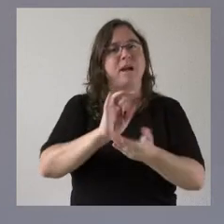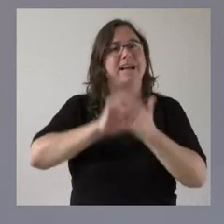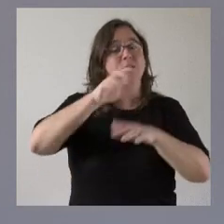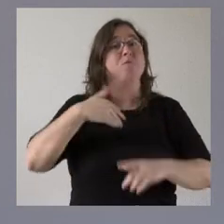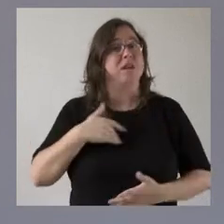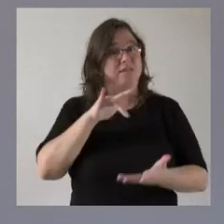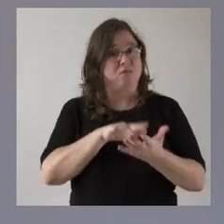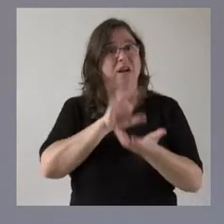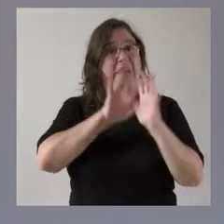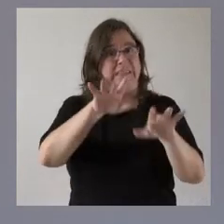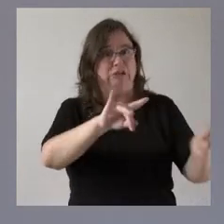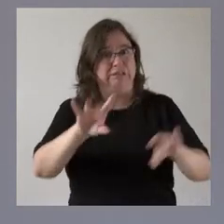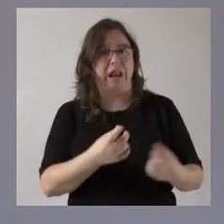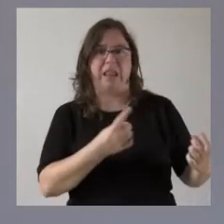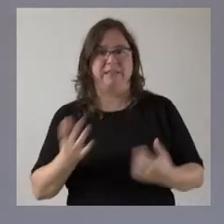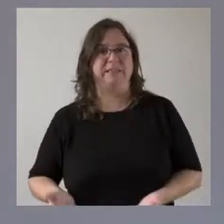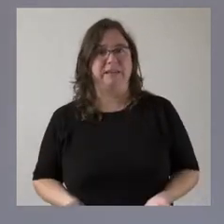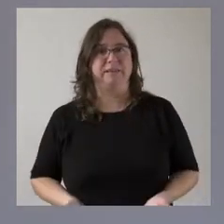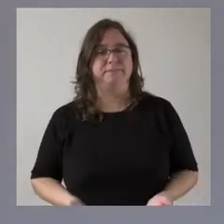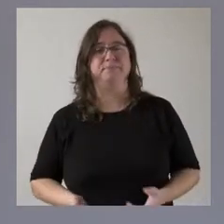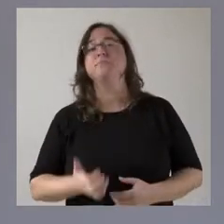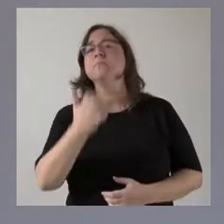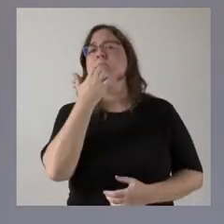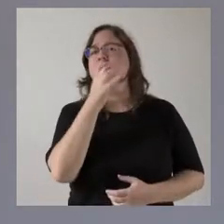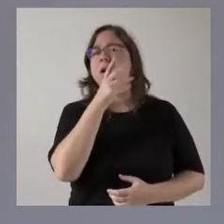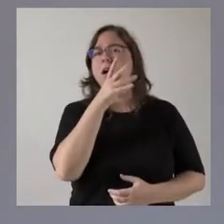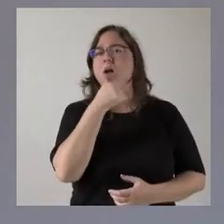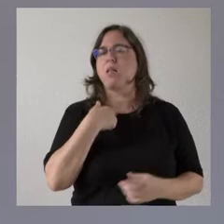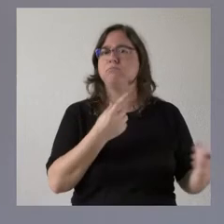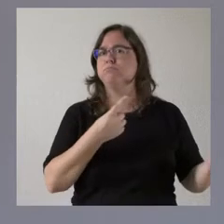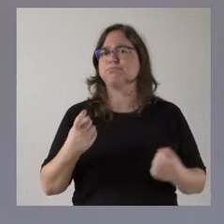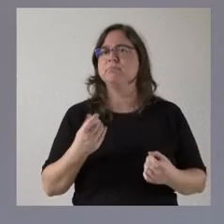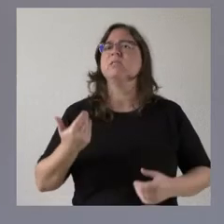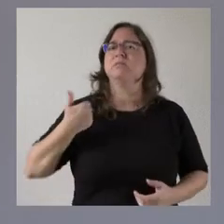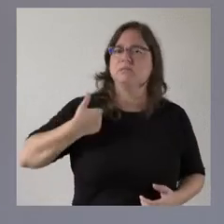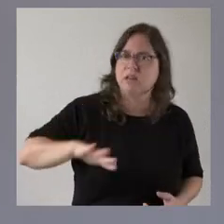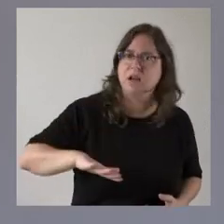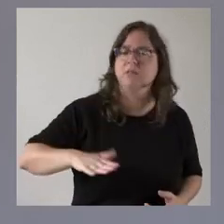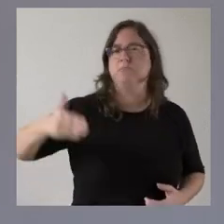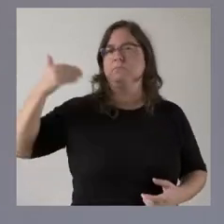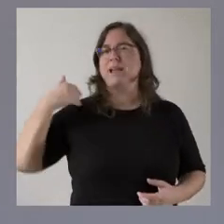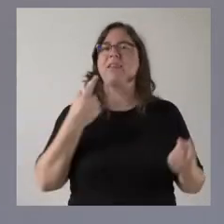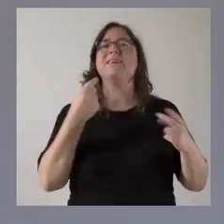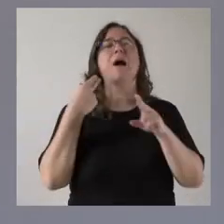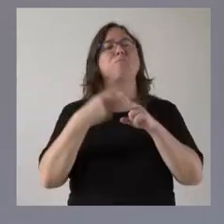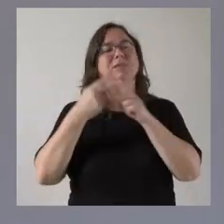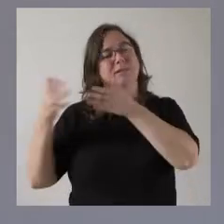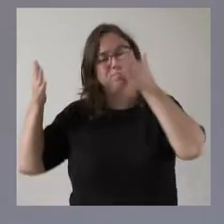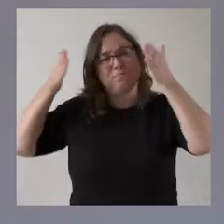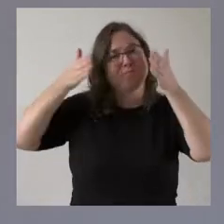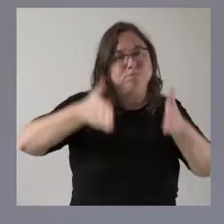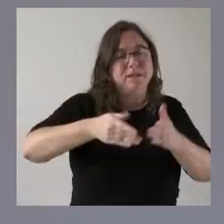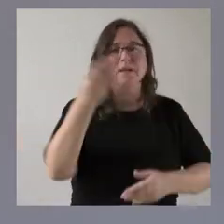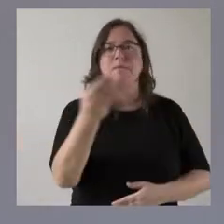Castilla y león lo necesita si ahora eras necesario no era ya unas políticas centradas Precisamente